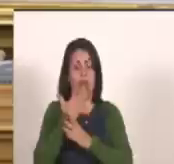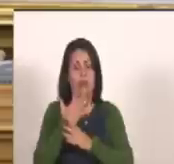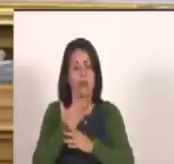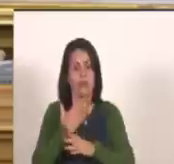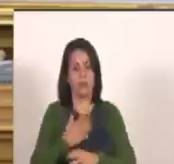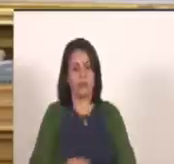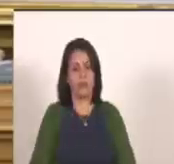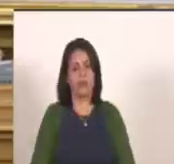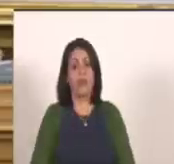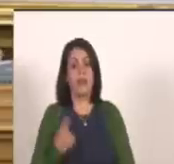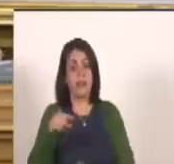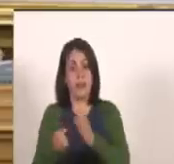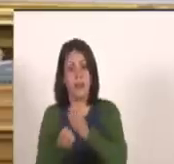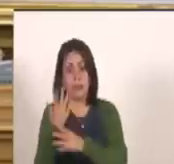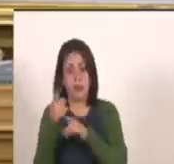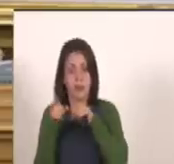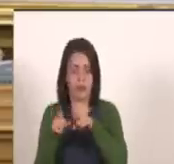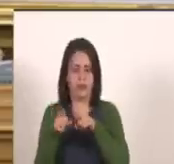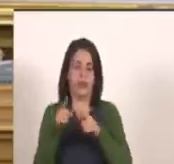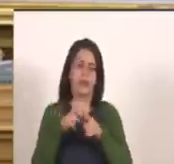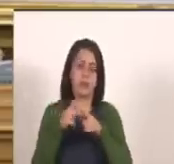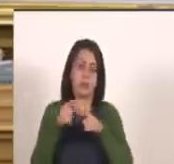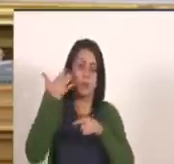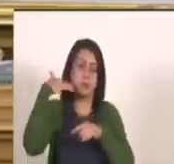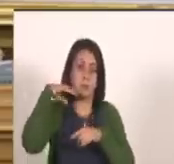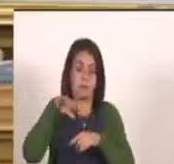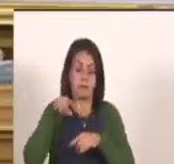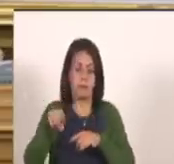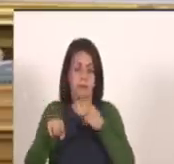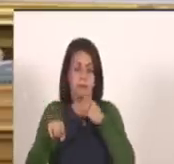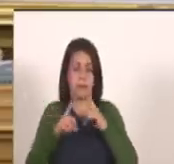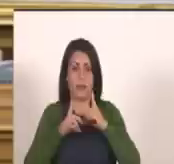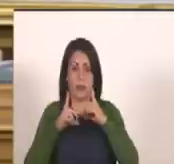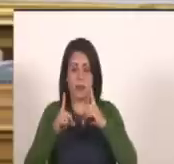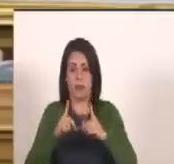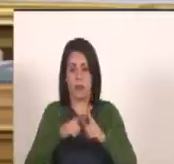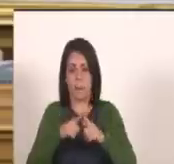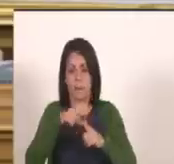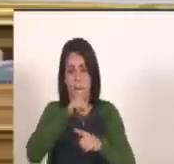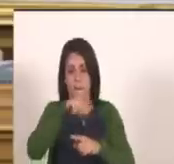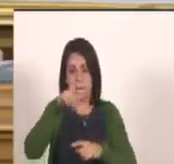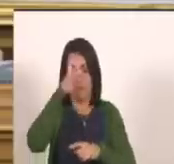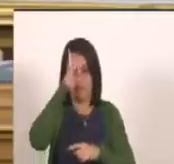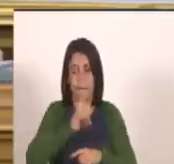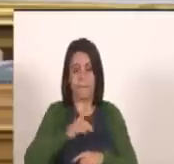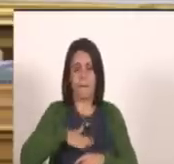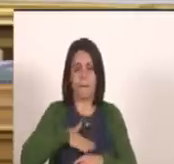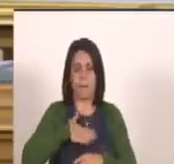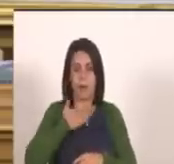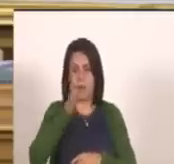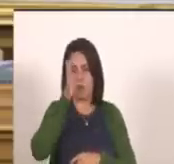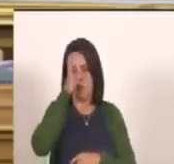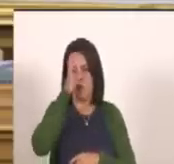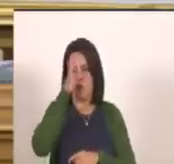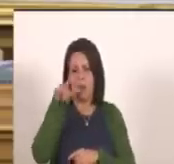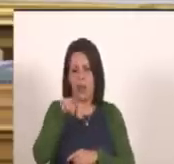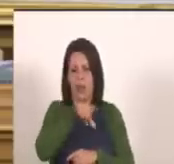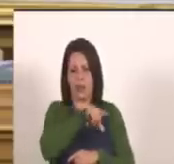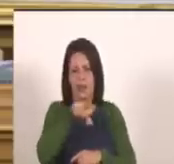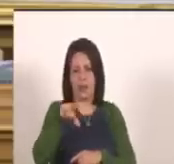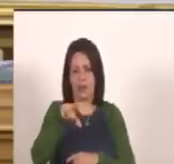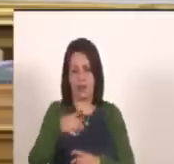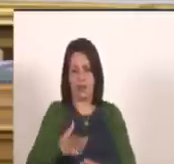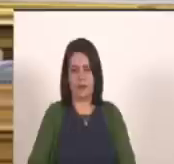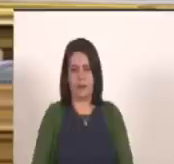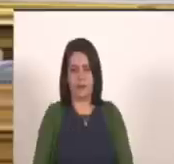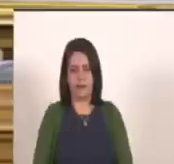y como tienes unas fundaciones supuestamente dedicadas a personas con discapacidad, te puedes burlar de